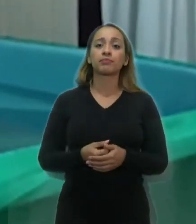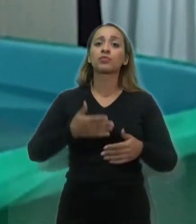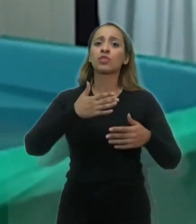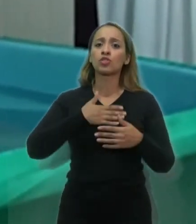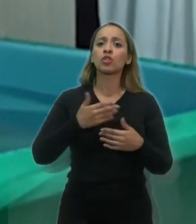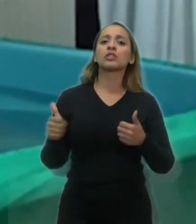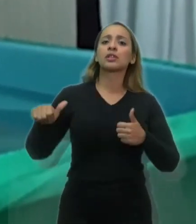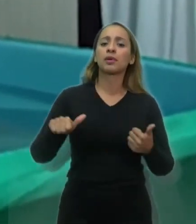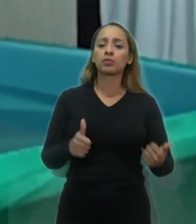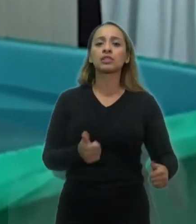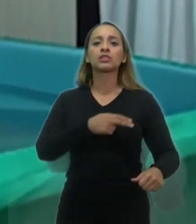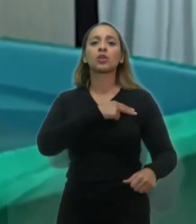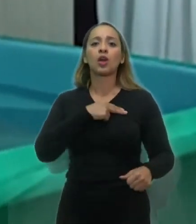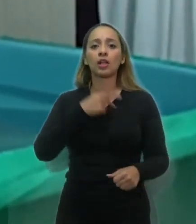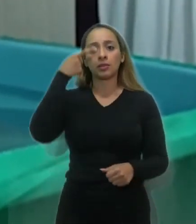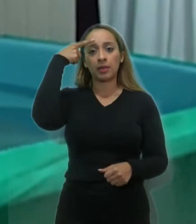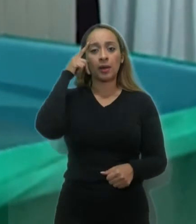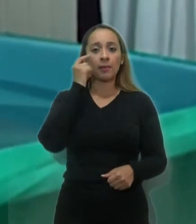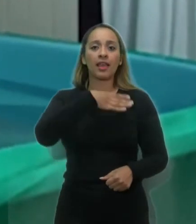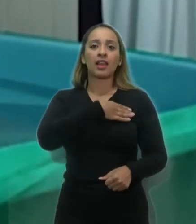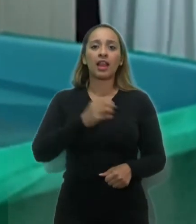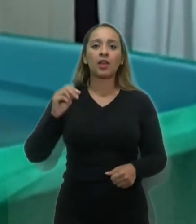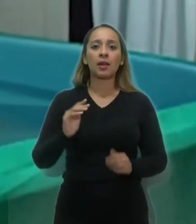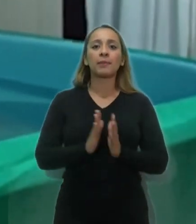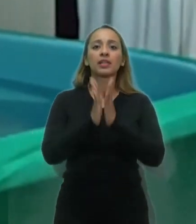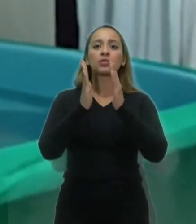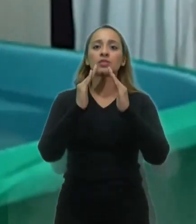del Padre, del Hijo y del Espíritu Santo. Amén.